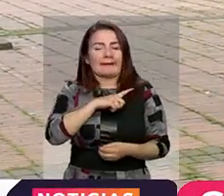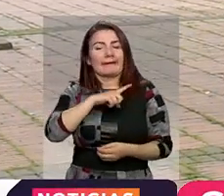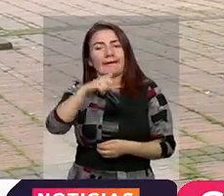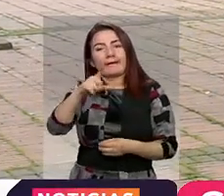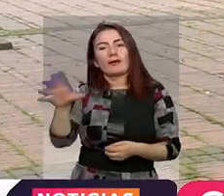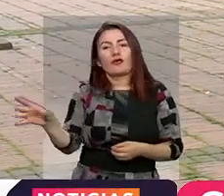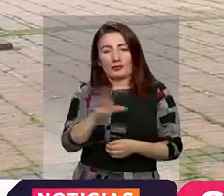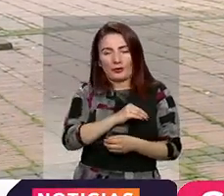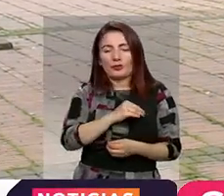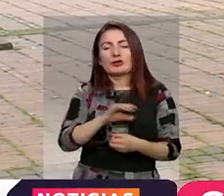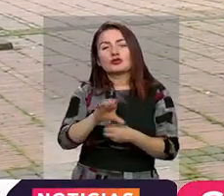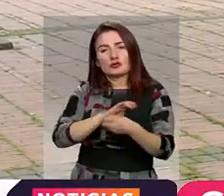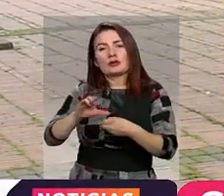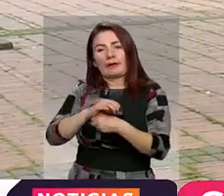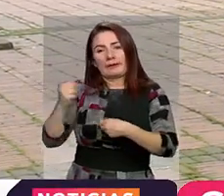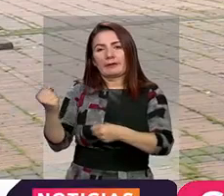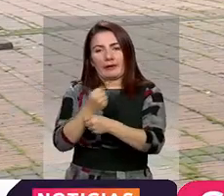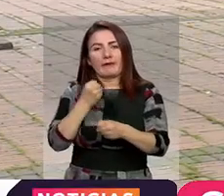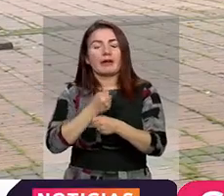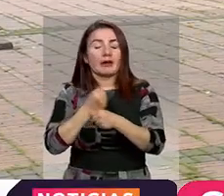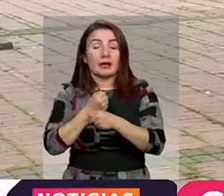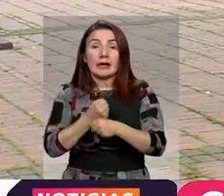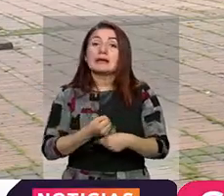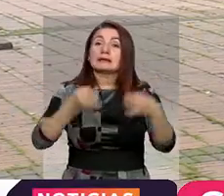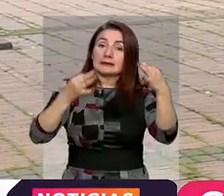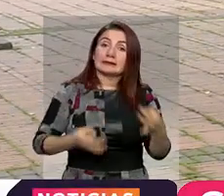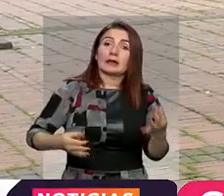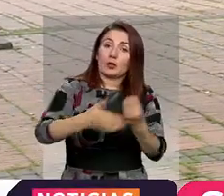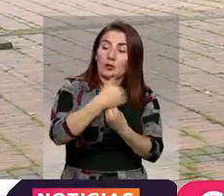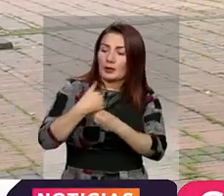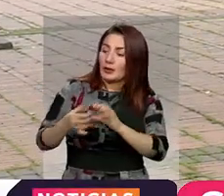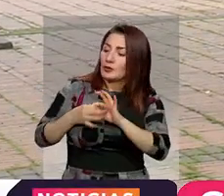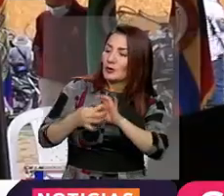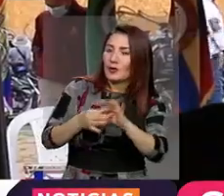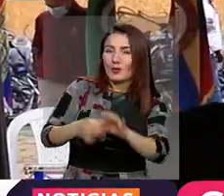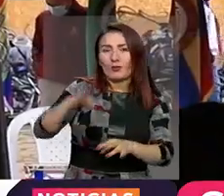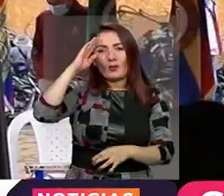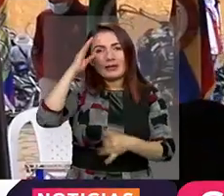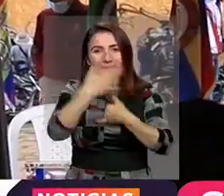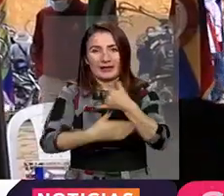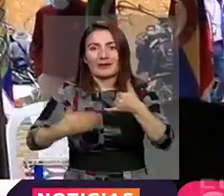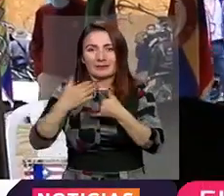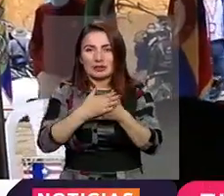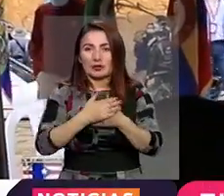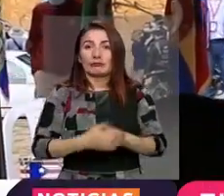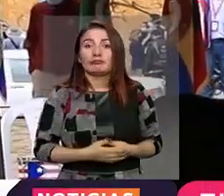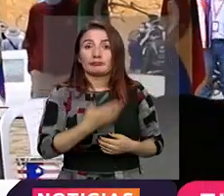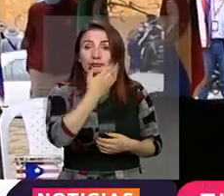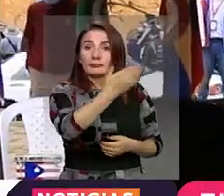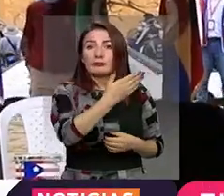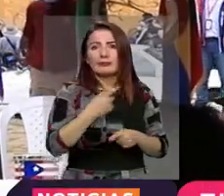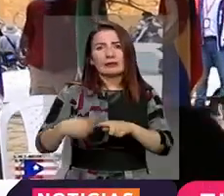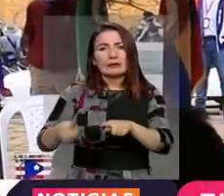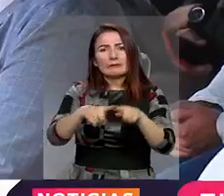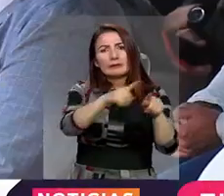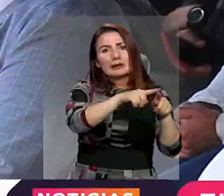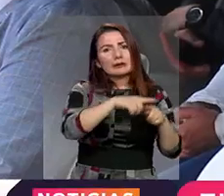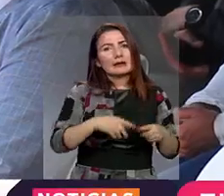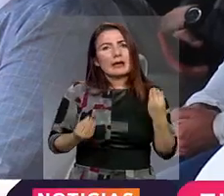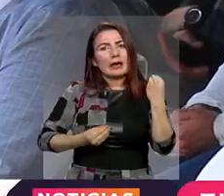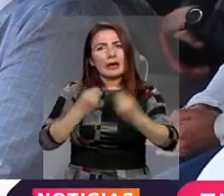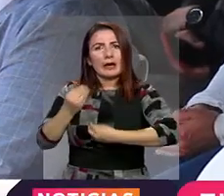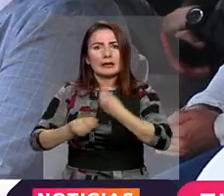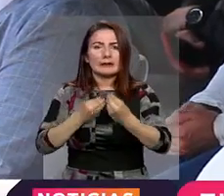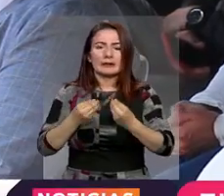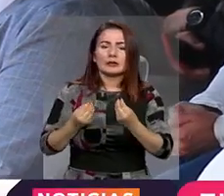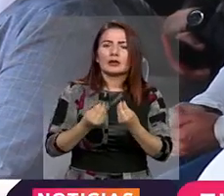donde todos los ciudadanos trabajan por la seguridad de la mano de la Policía Nacional. Como este, cerca de 1000 frentes de seguridad están